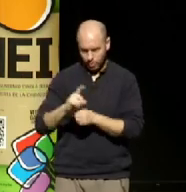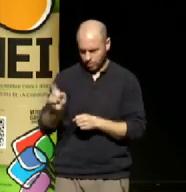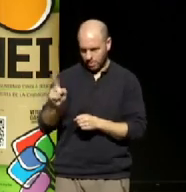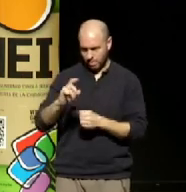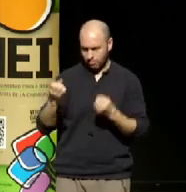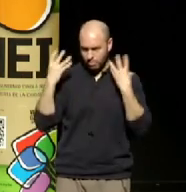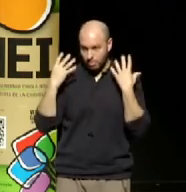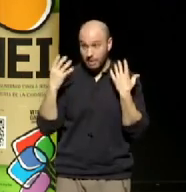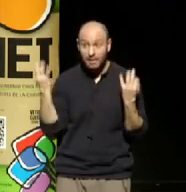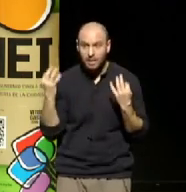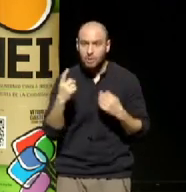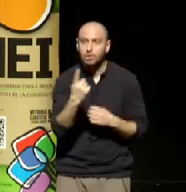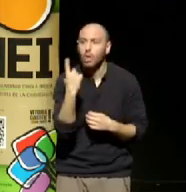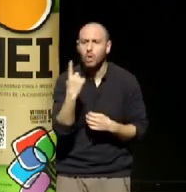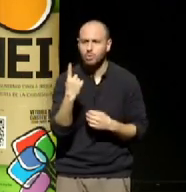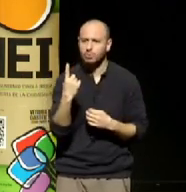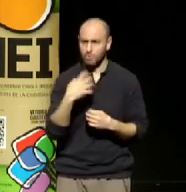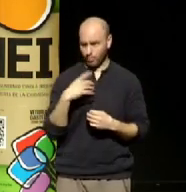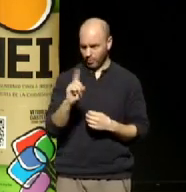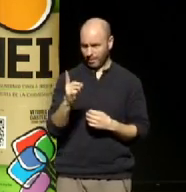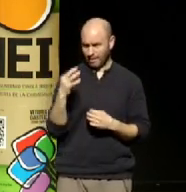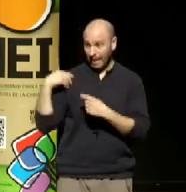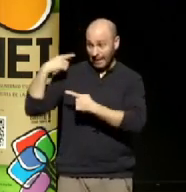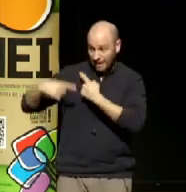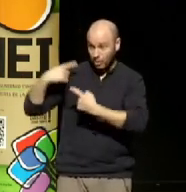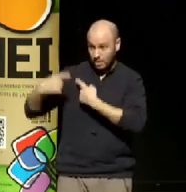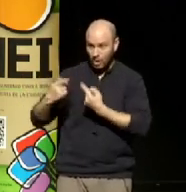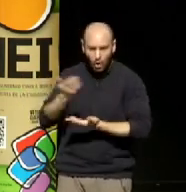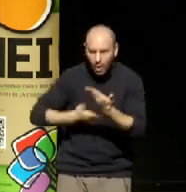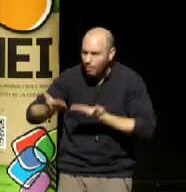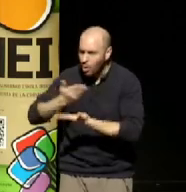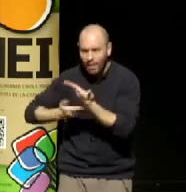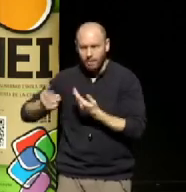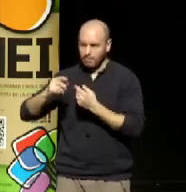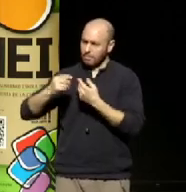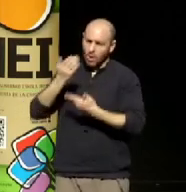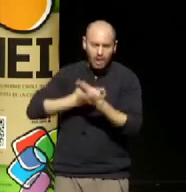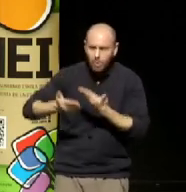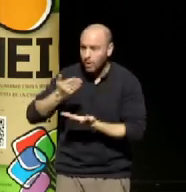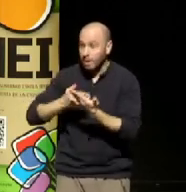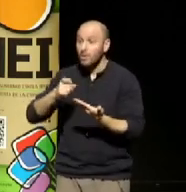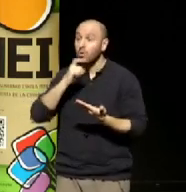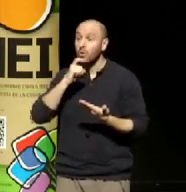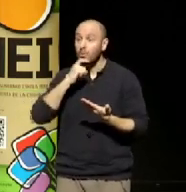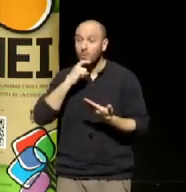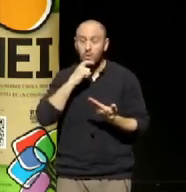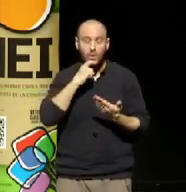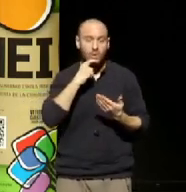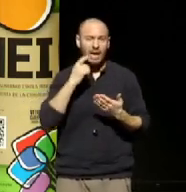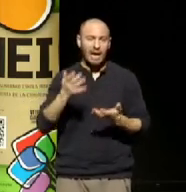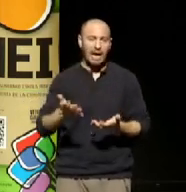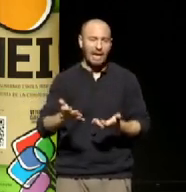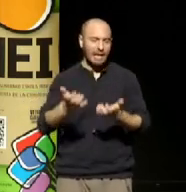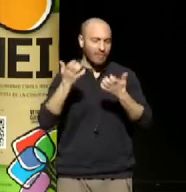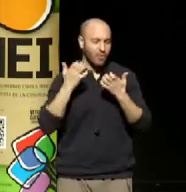no pueden. Hay que hacer alianzas intergeneracionales. Y eso solo se consigue ganando las cenas de Navidad. Es